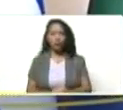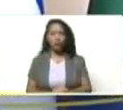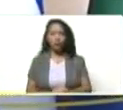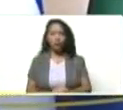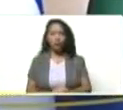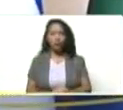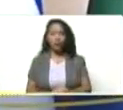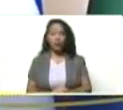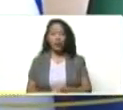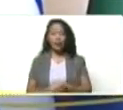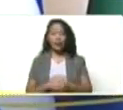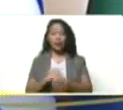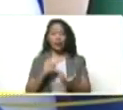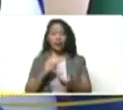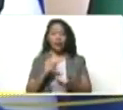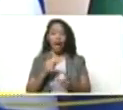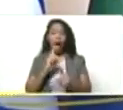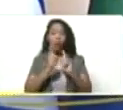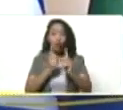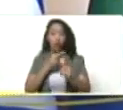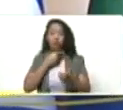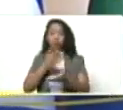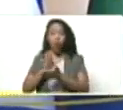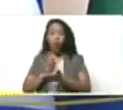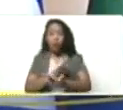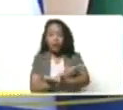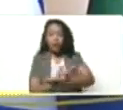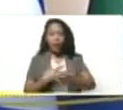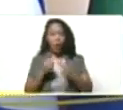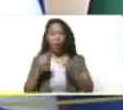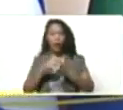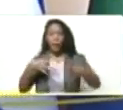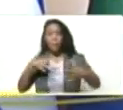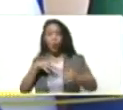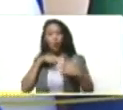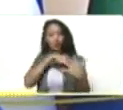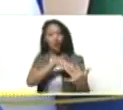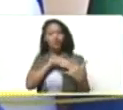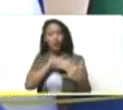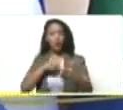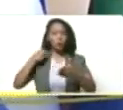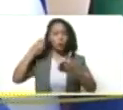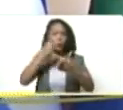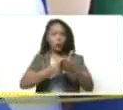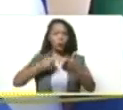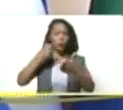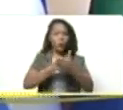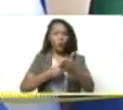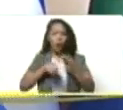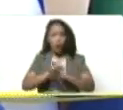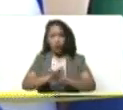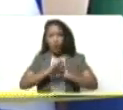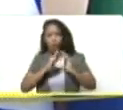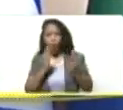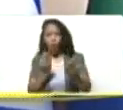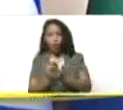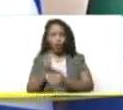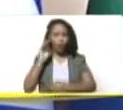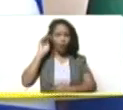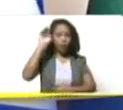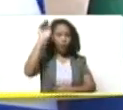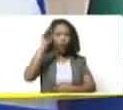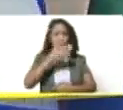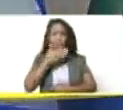y se ha vertido sangre en los campos de batalla por luchar por ese mundo,